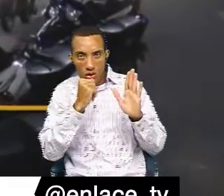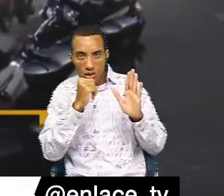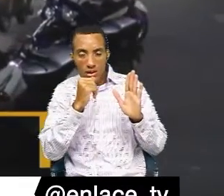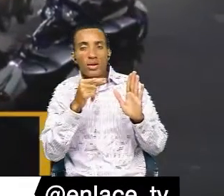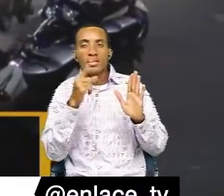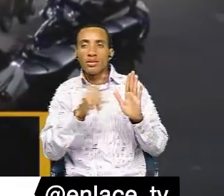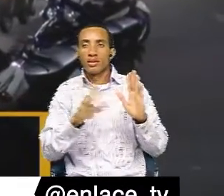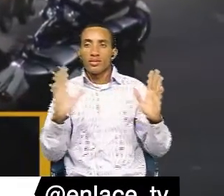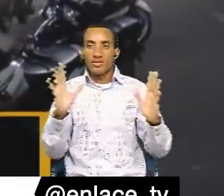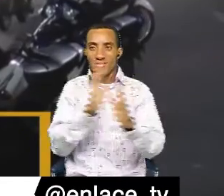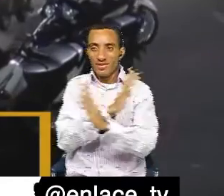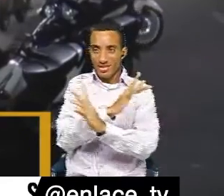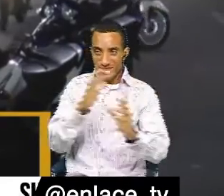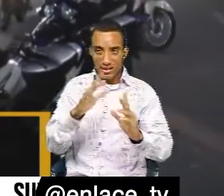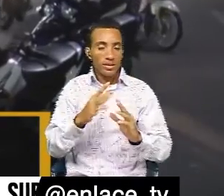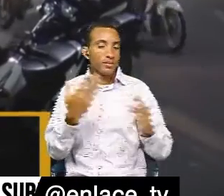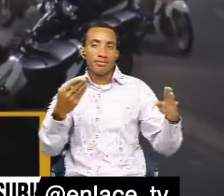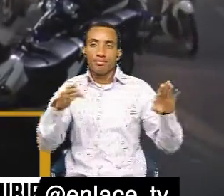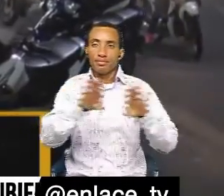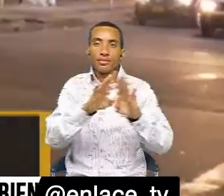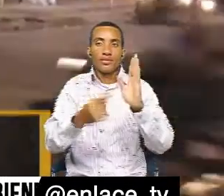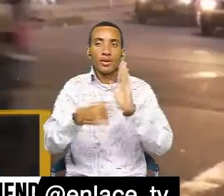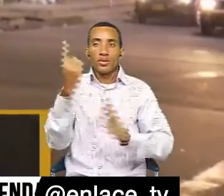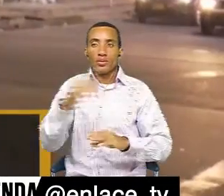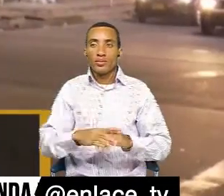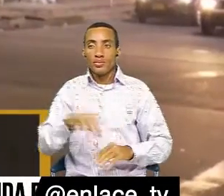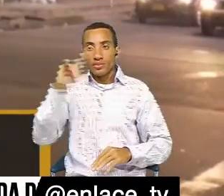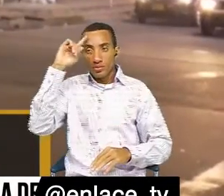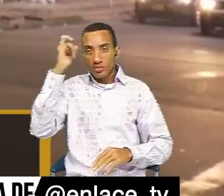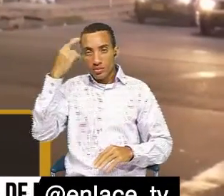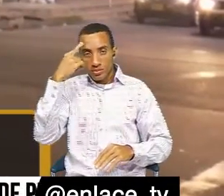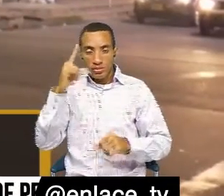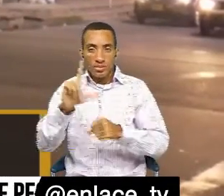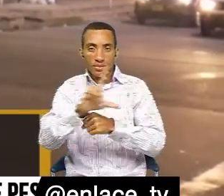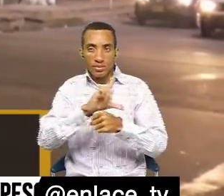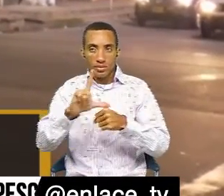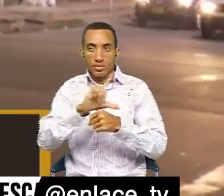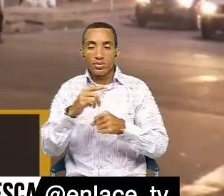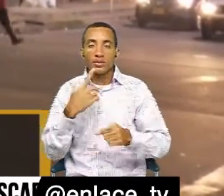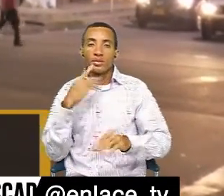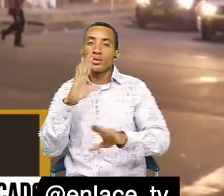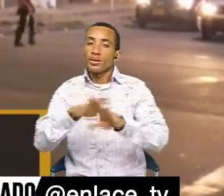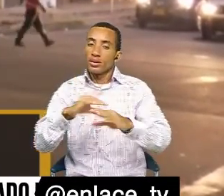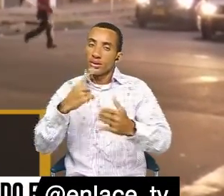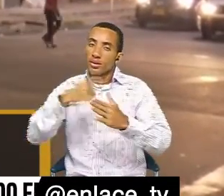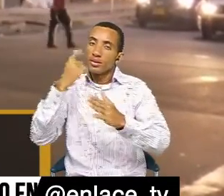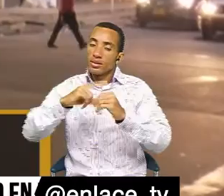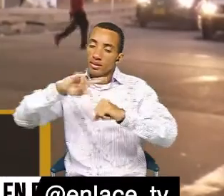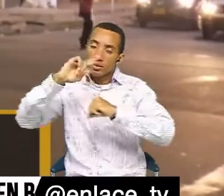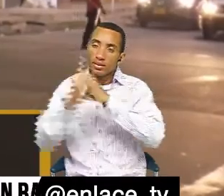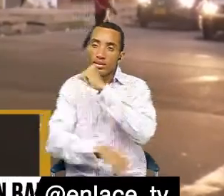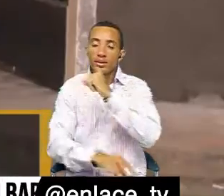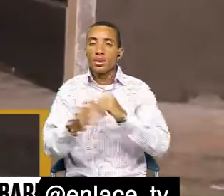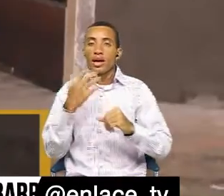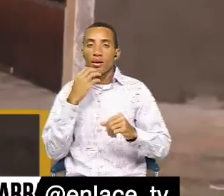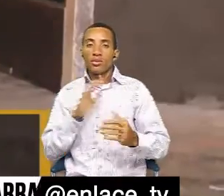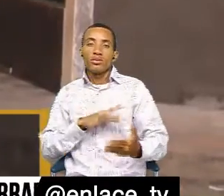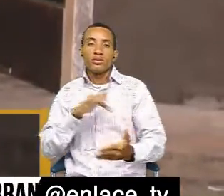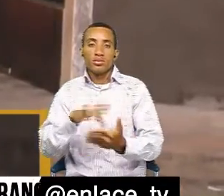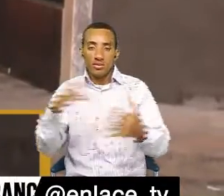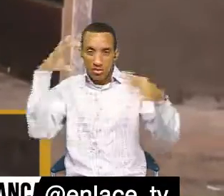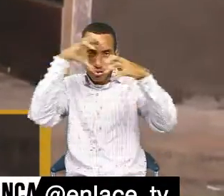varias semanas de pedagogía y socialización, el gobierno local se irá a la sanción, a tal punto que los locales que en el desarrollo de los operativos